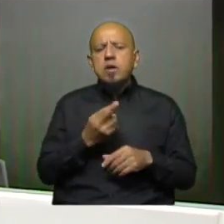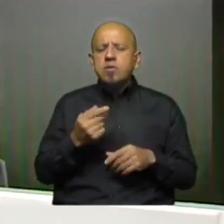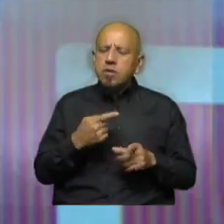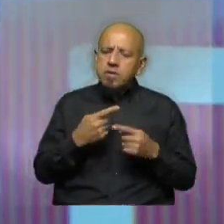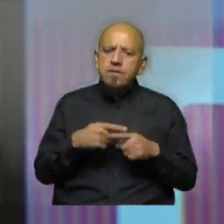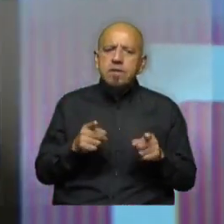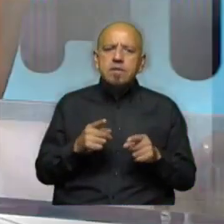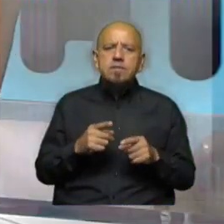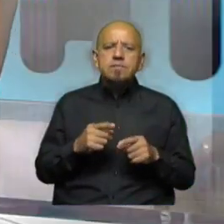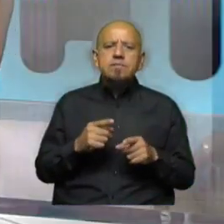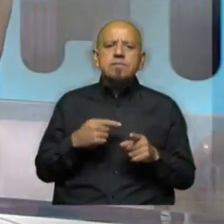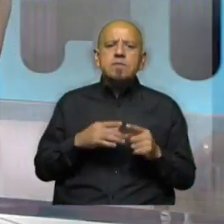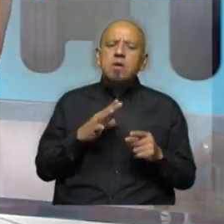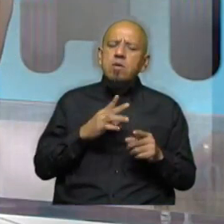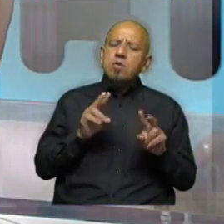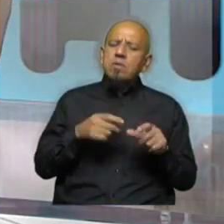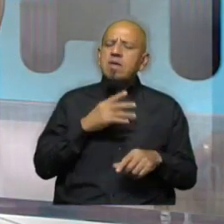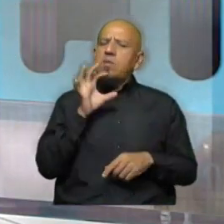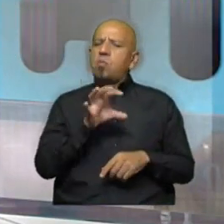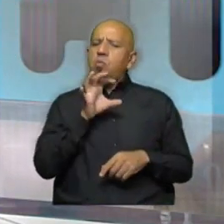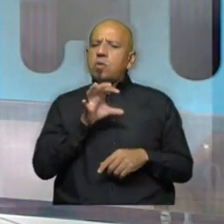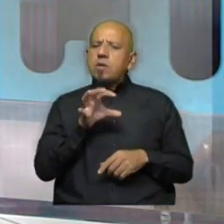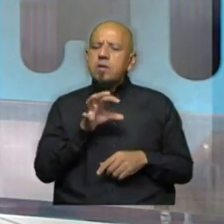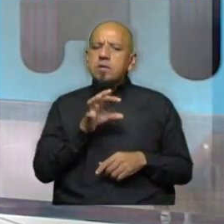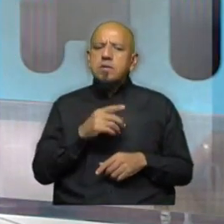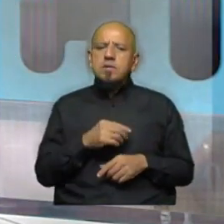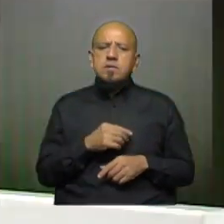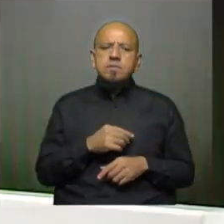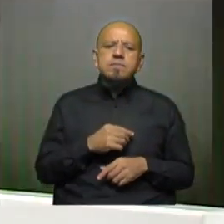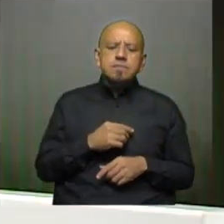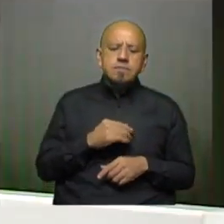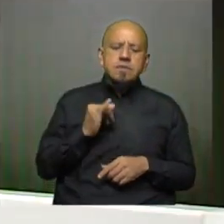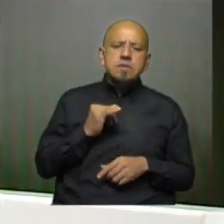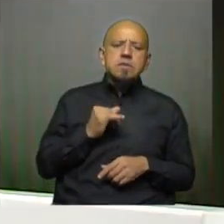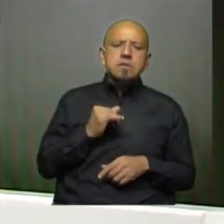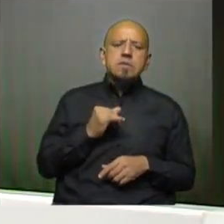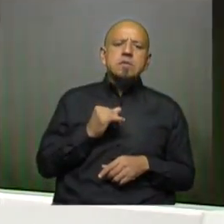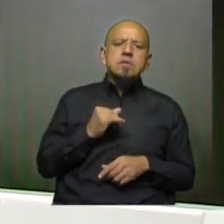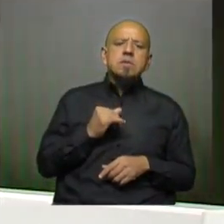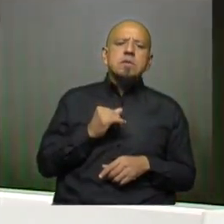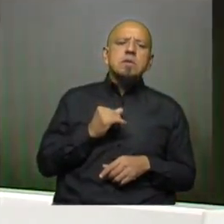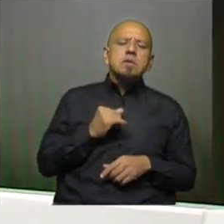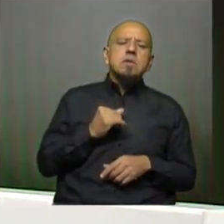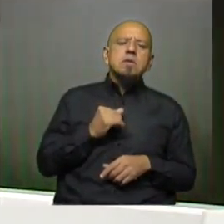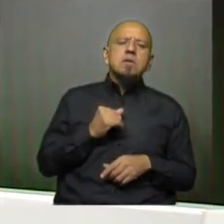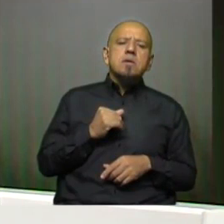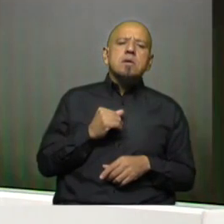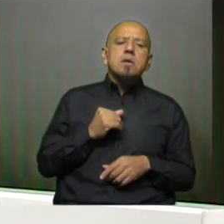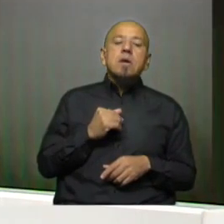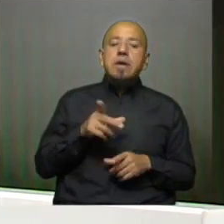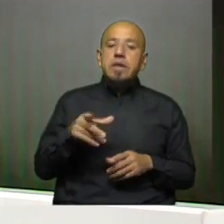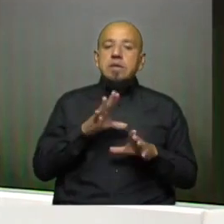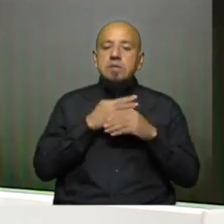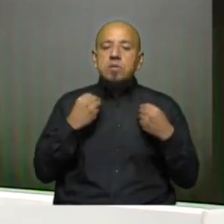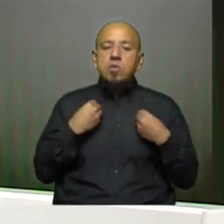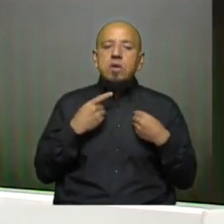había un trasfondo como de bullying y todo eso que también resulta súper interesante. Sí, sí. Sí, había un trasfondo de bullying muy grande que ella cuenta ahí, todo lo que le implicó en la escuela. No